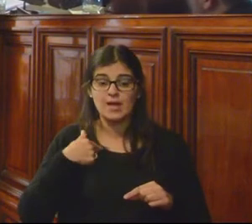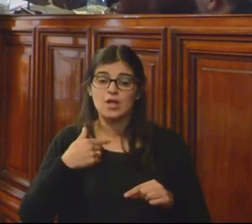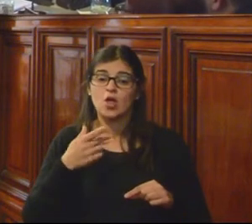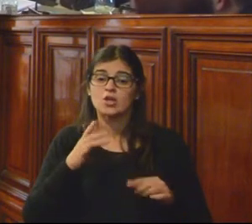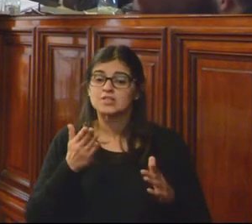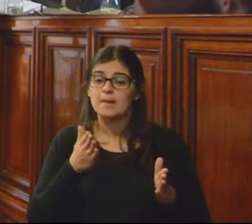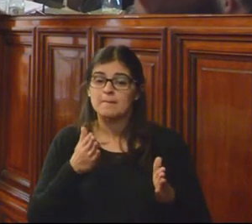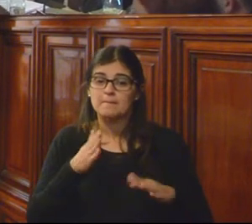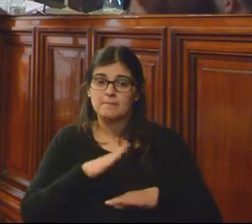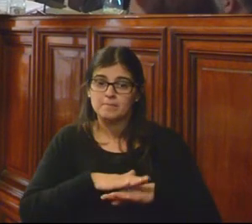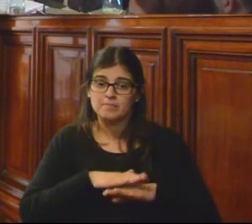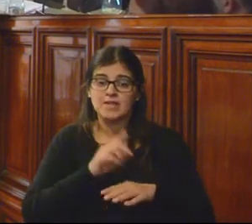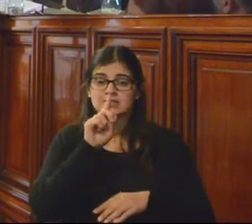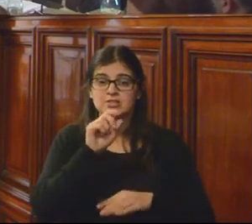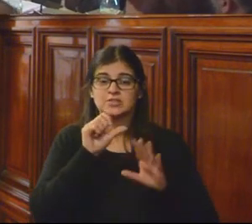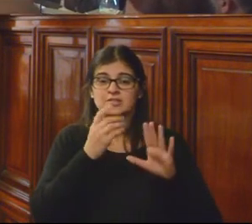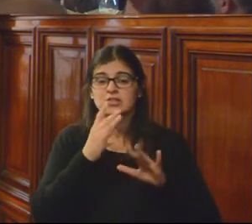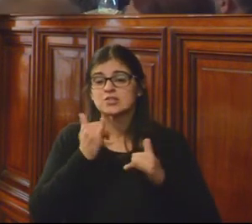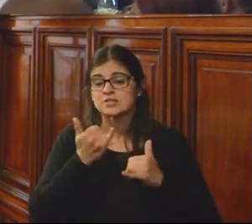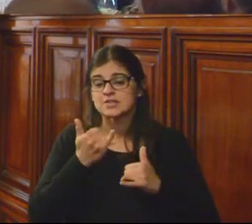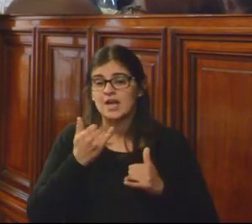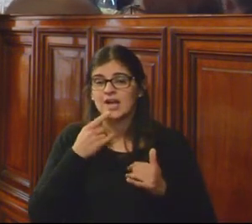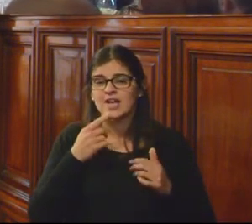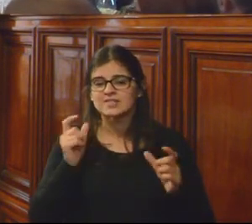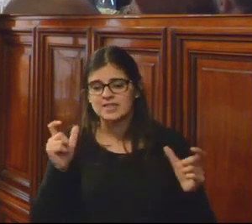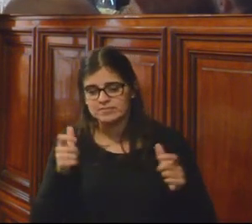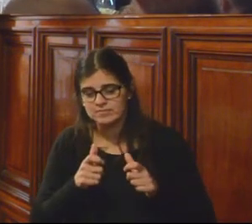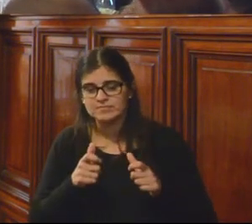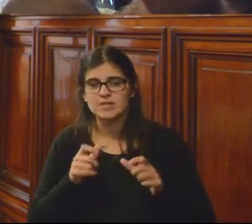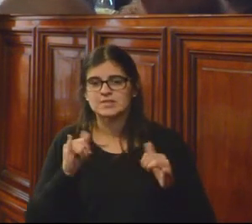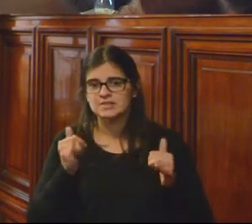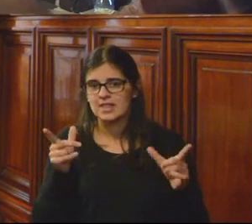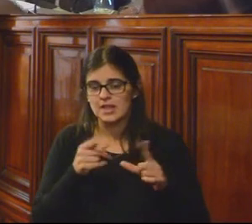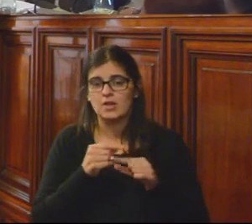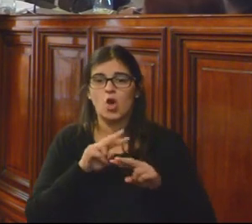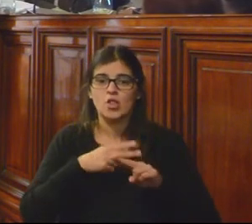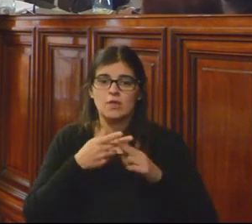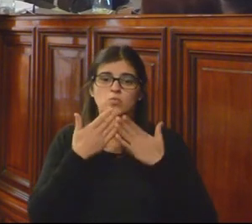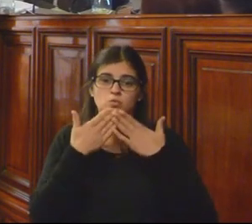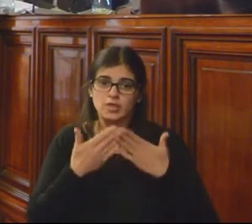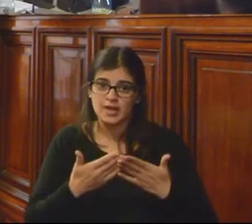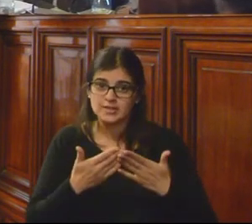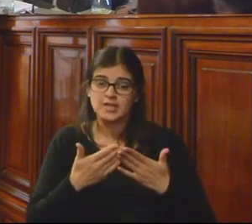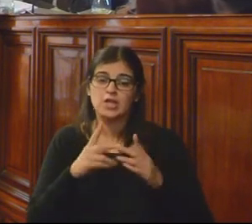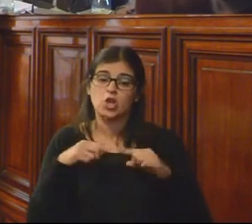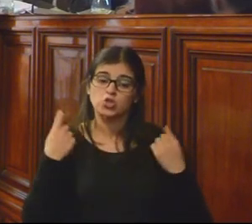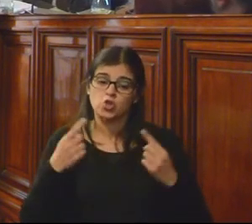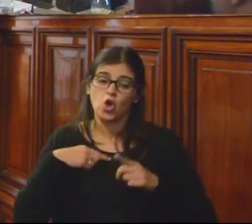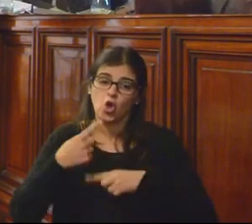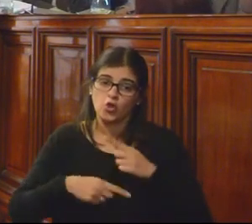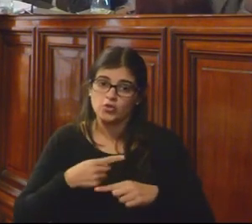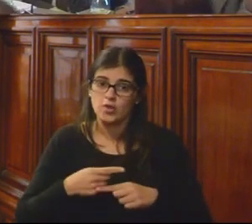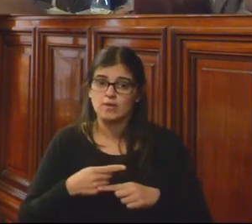audiencias en este 165 periodo de sesiones ha concluido. Nuevamente, muchas gracias y nosotros continuaremos con los,